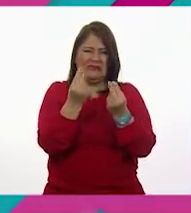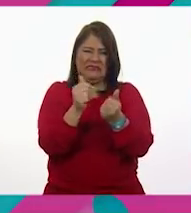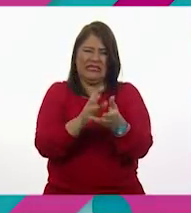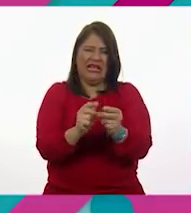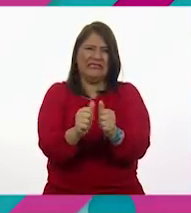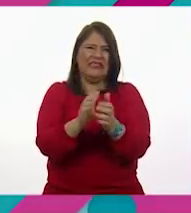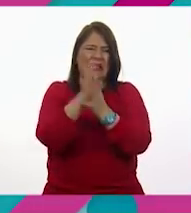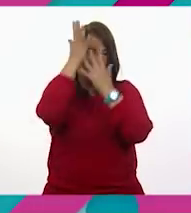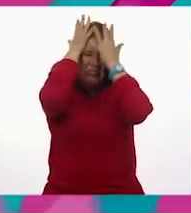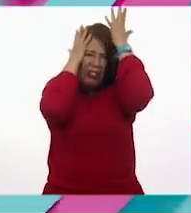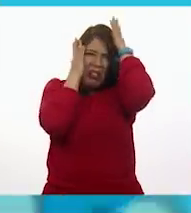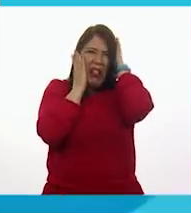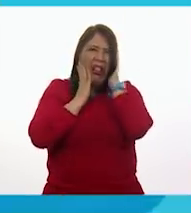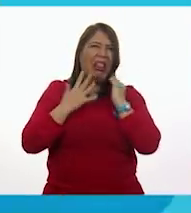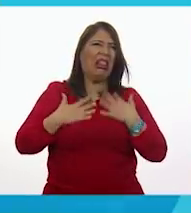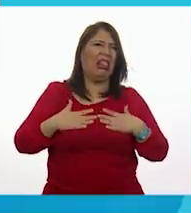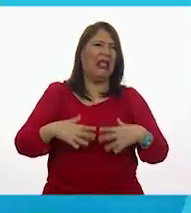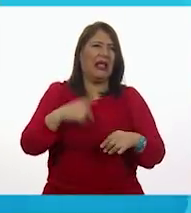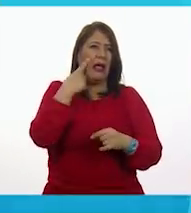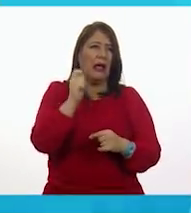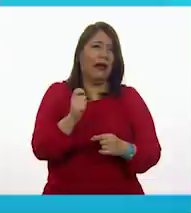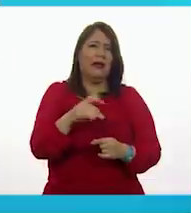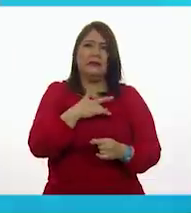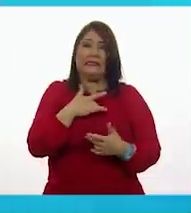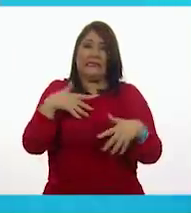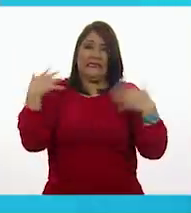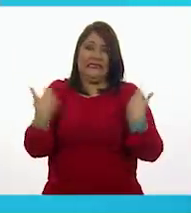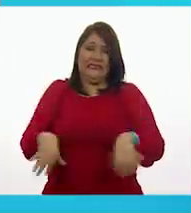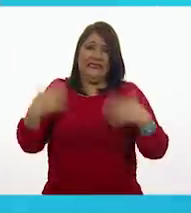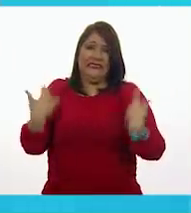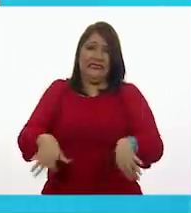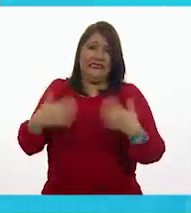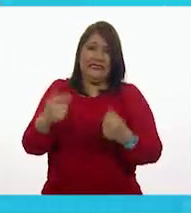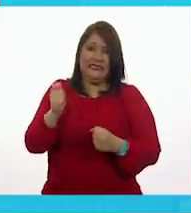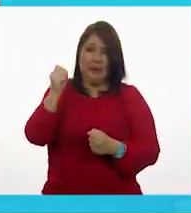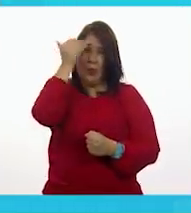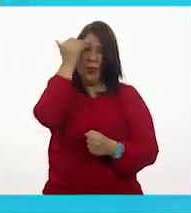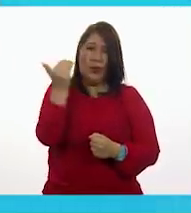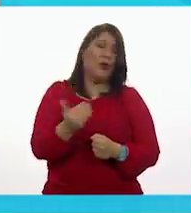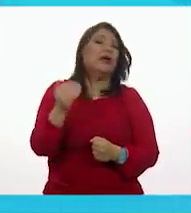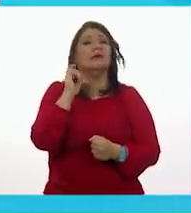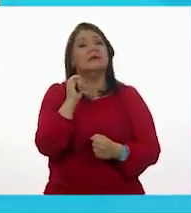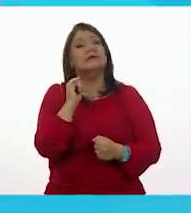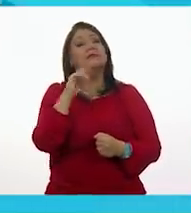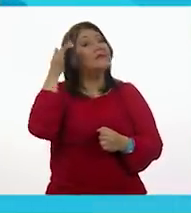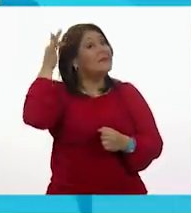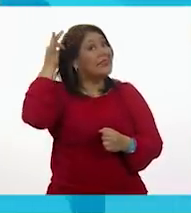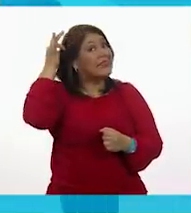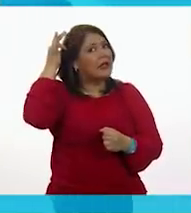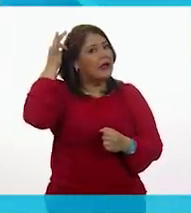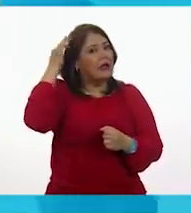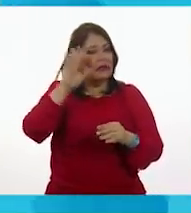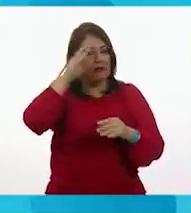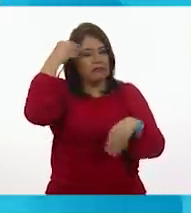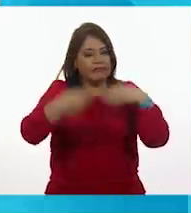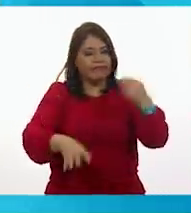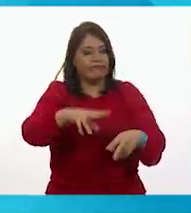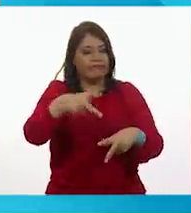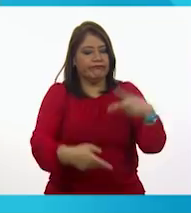de plastilina. No, no, bueno, qué desastre. ¡Qué horror! Y el cabello de Gabriel en el